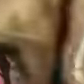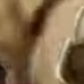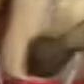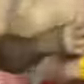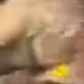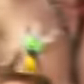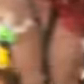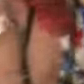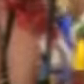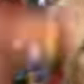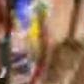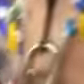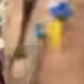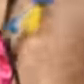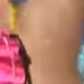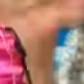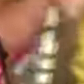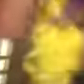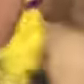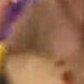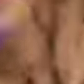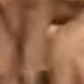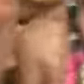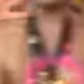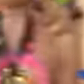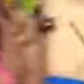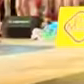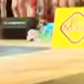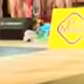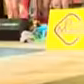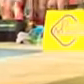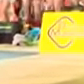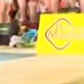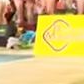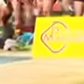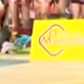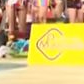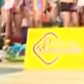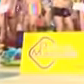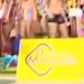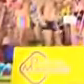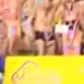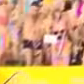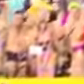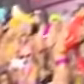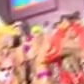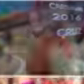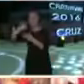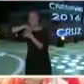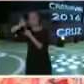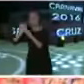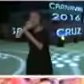la culpa de este cuerpo, esto a base de caldo, de potaje de Roy Gomero, con pelo un